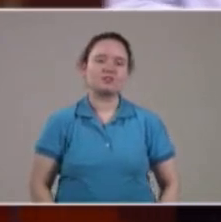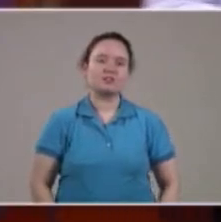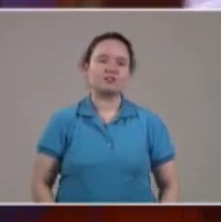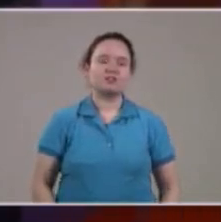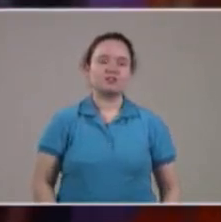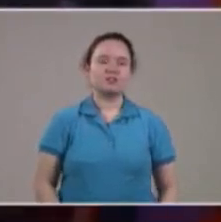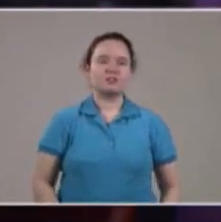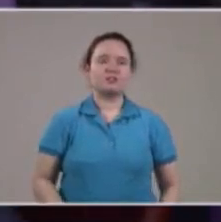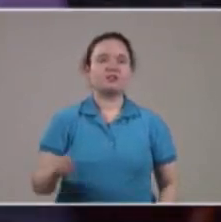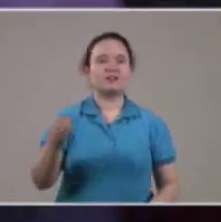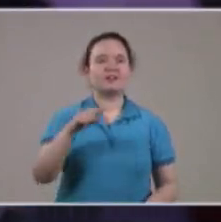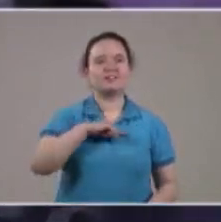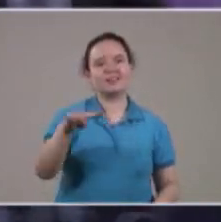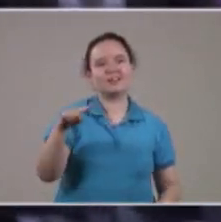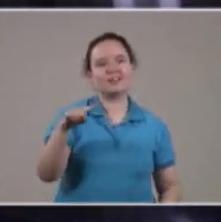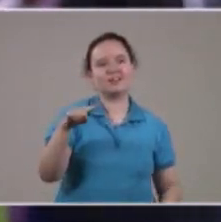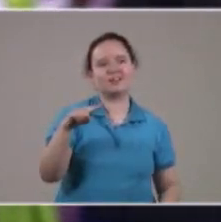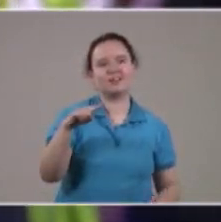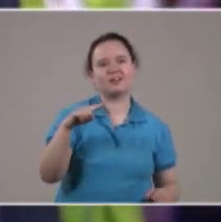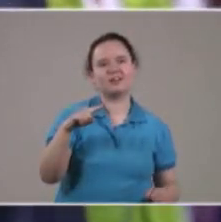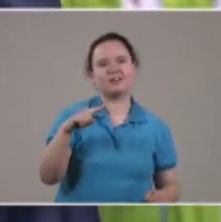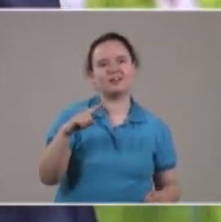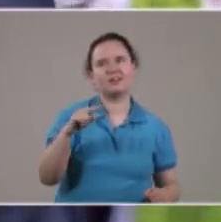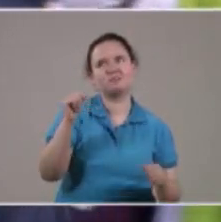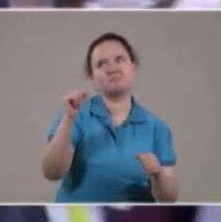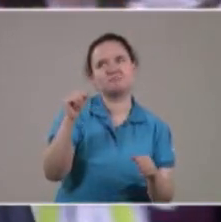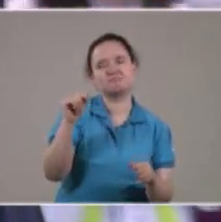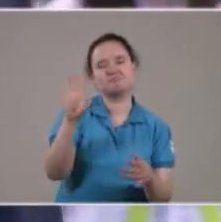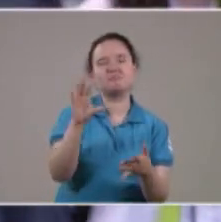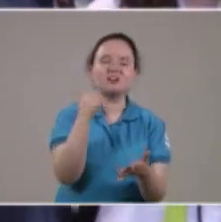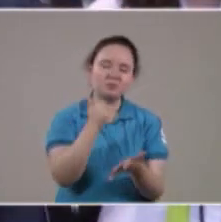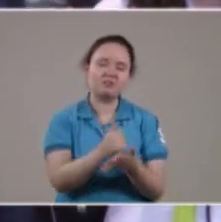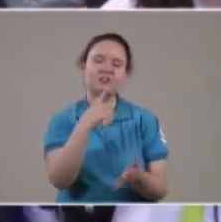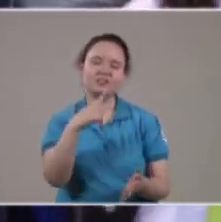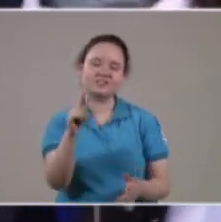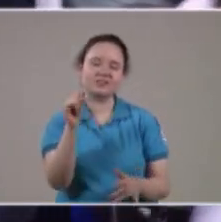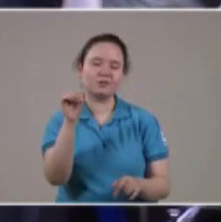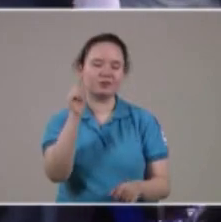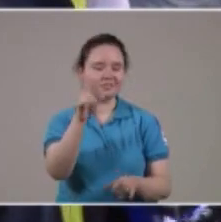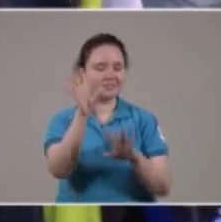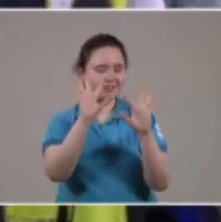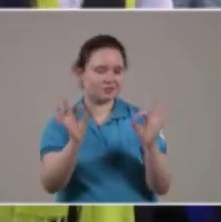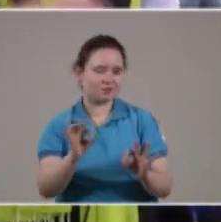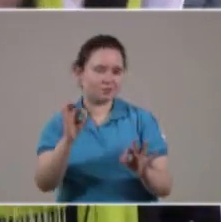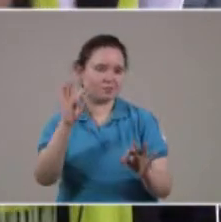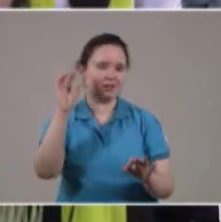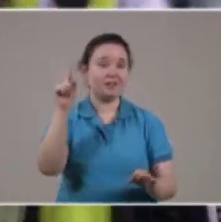Que me sea aceptado decirlo de esa manera. David danzó